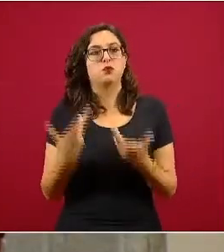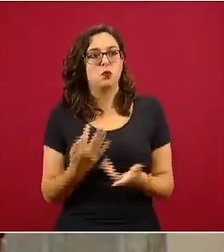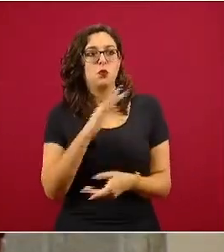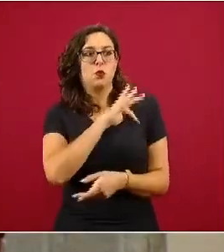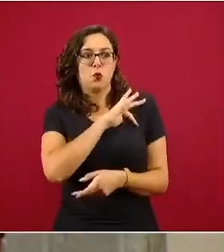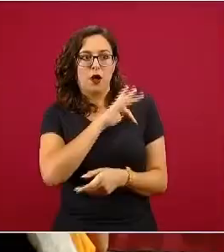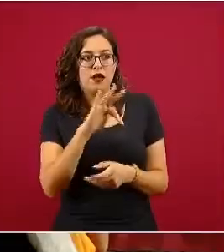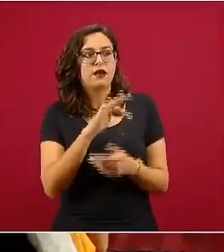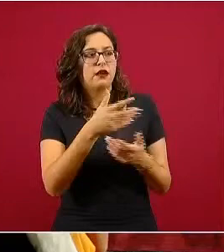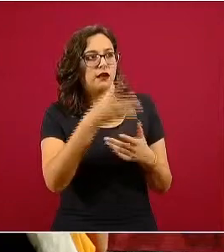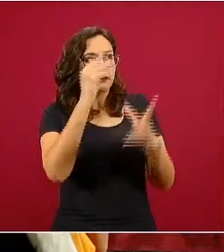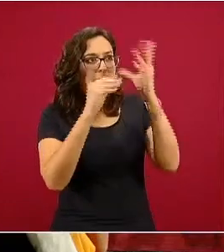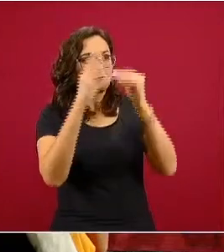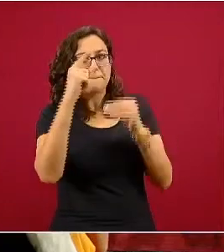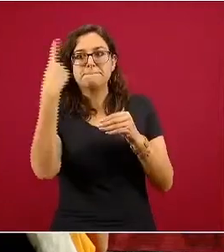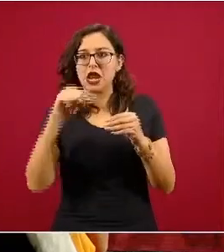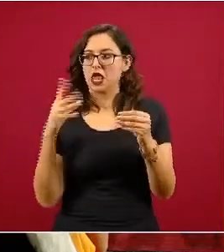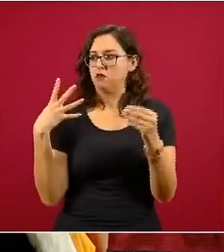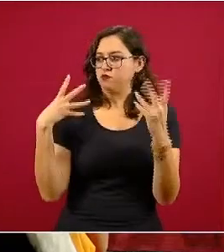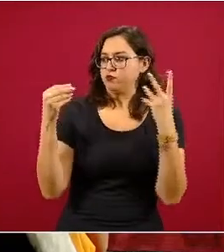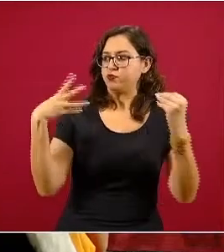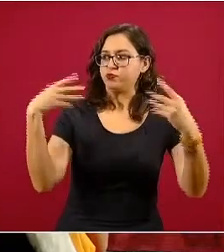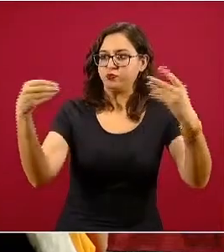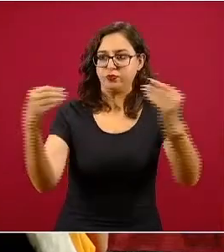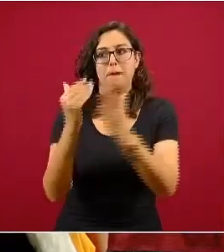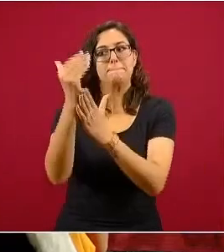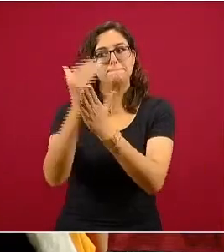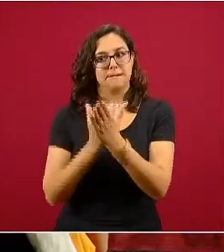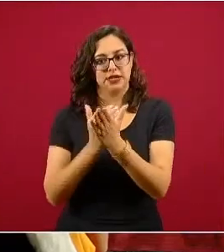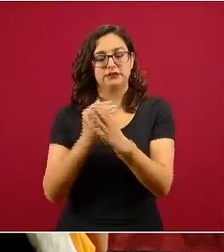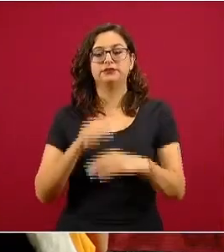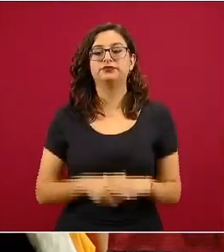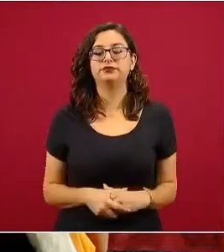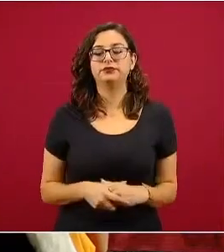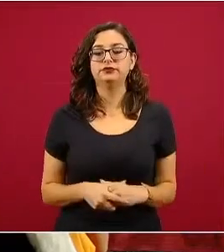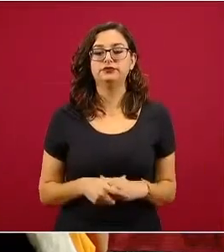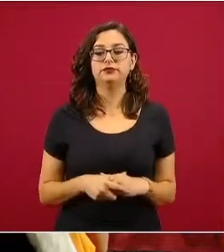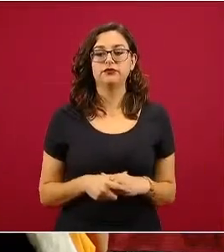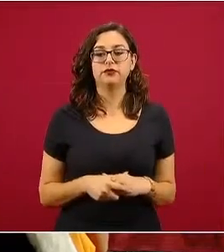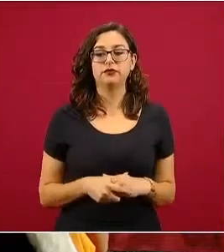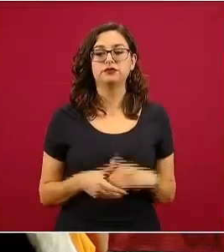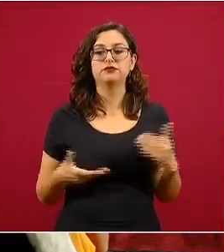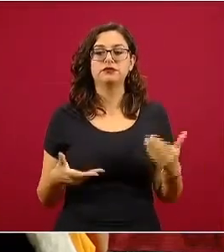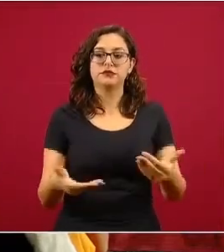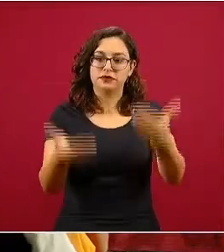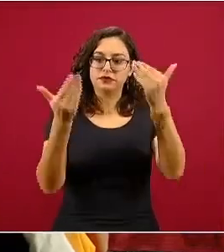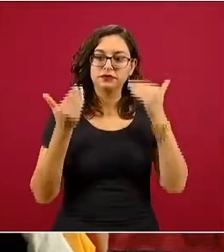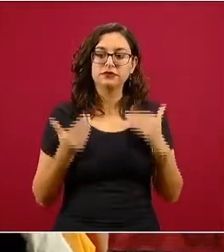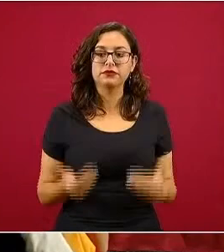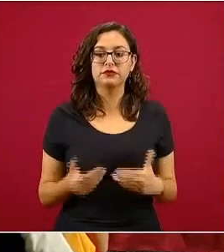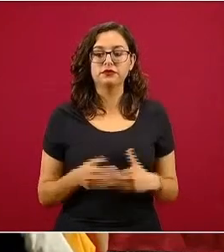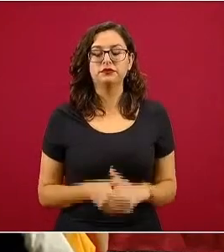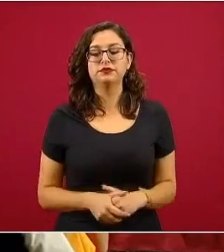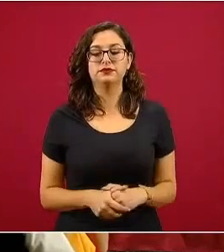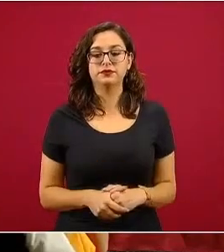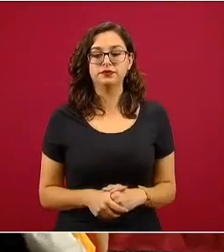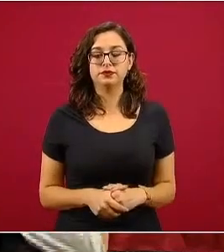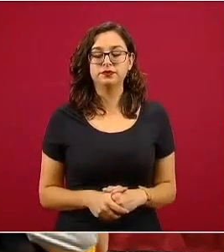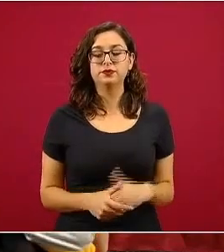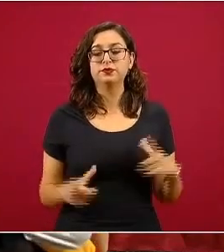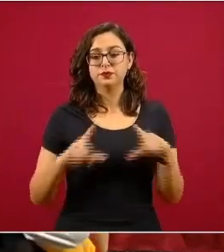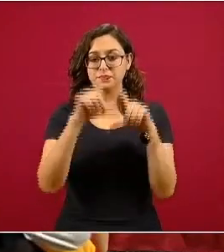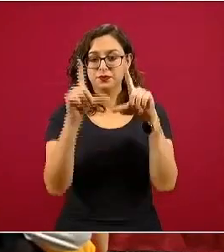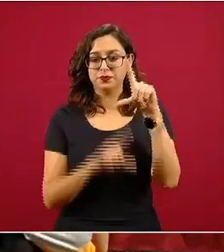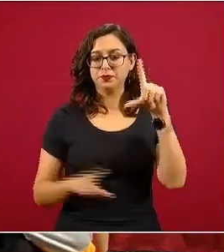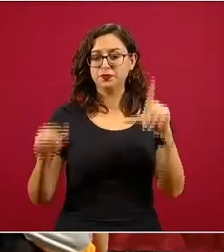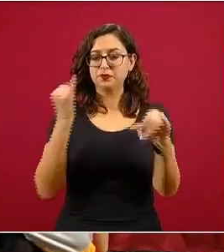la transmisión. Veamos la siguiente diapositiva. Vamos a actualizar las estadísticas